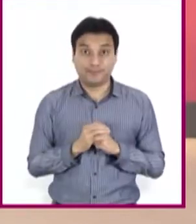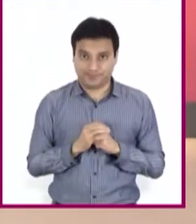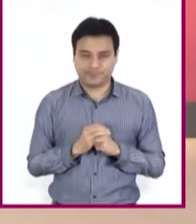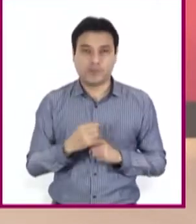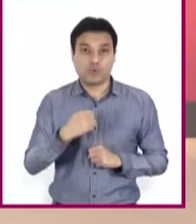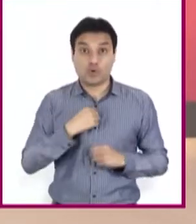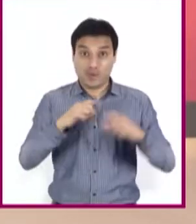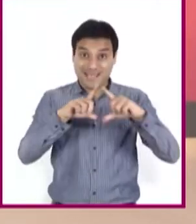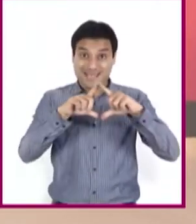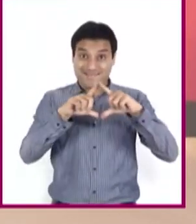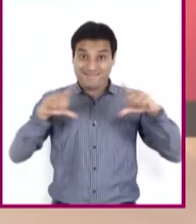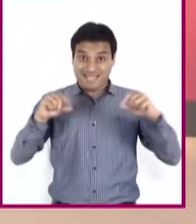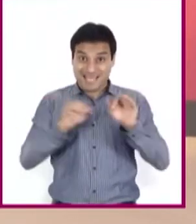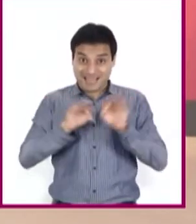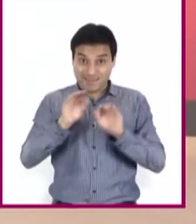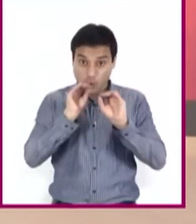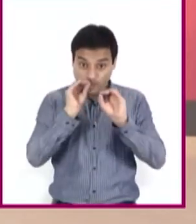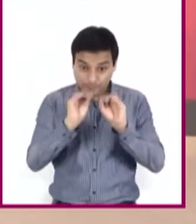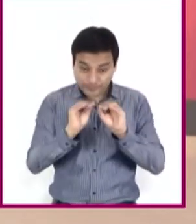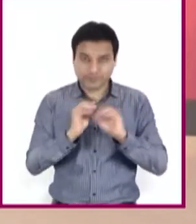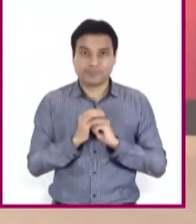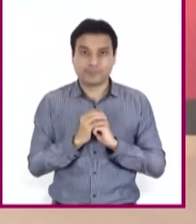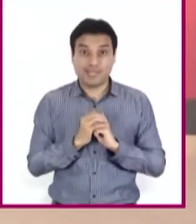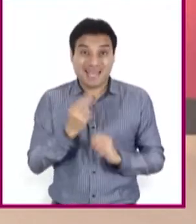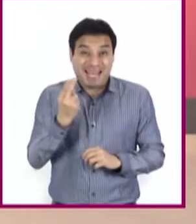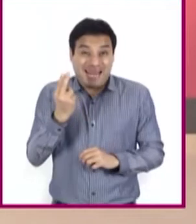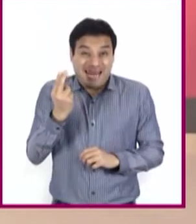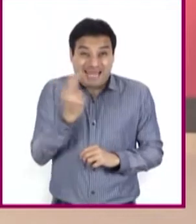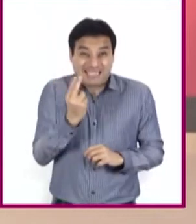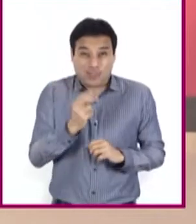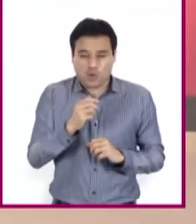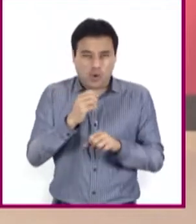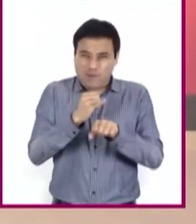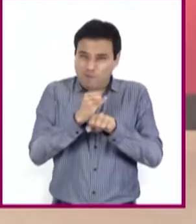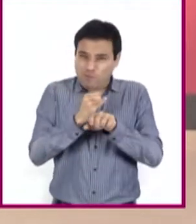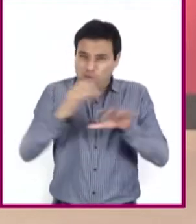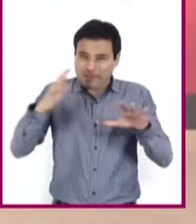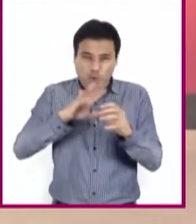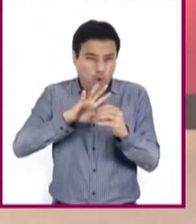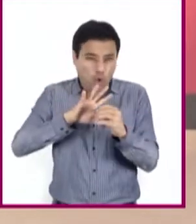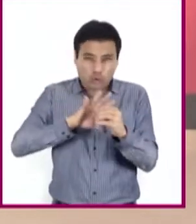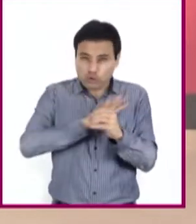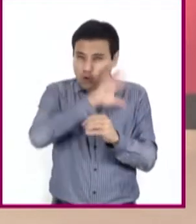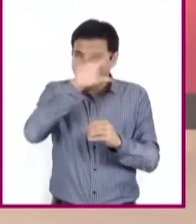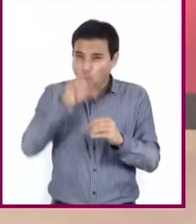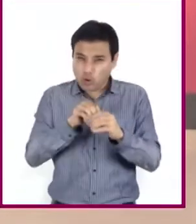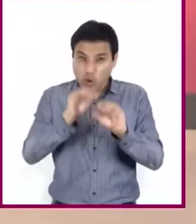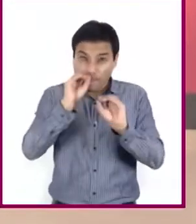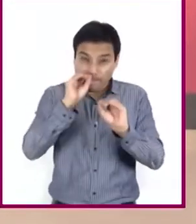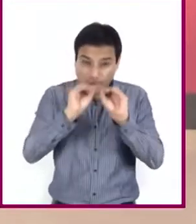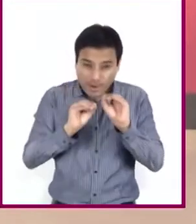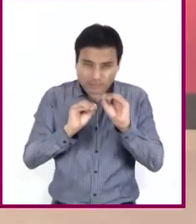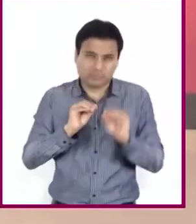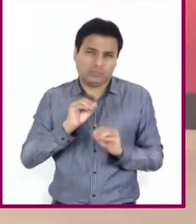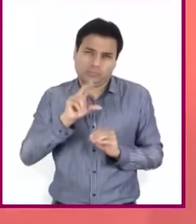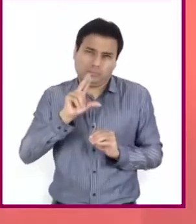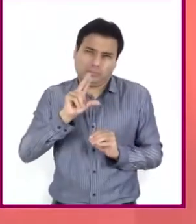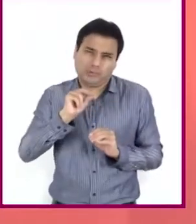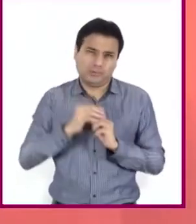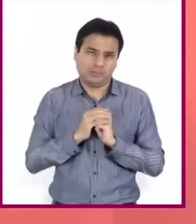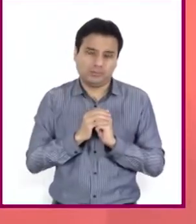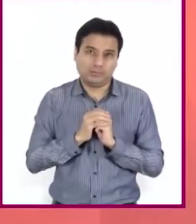fichas de trabajo no es útil ni necesario incluir toda la información de los textos que están consultando, porque,